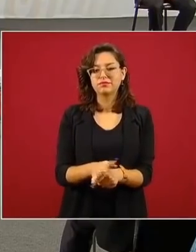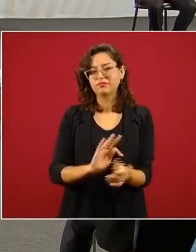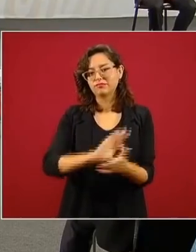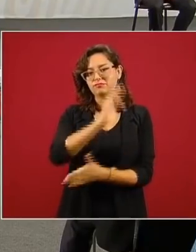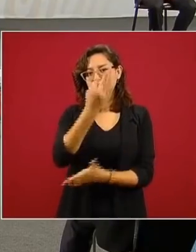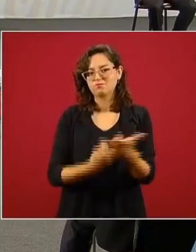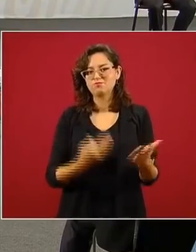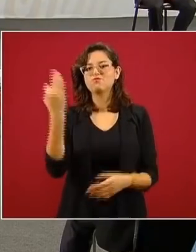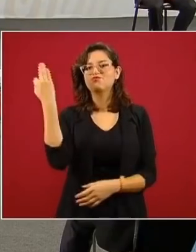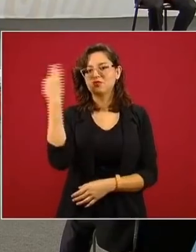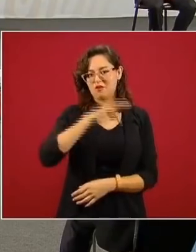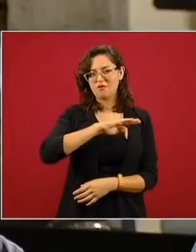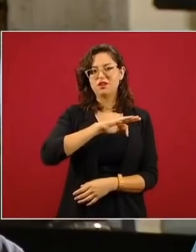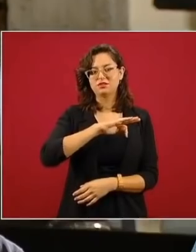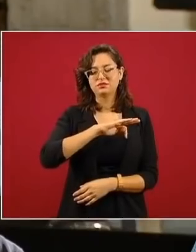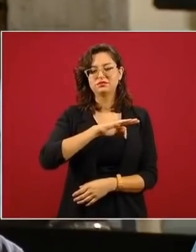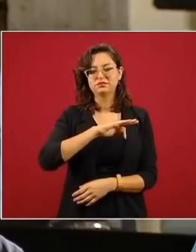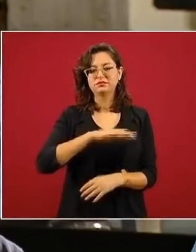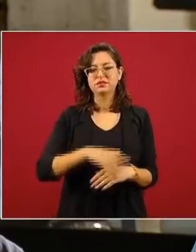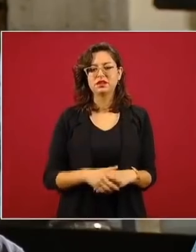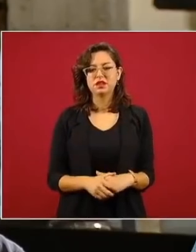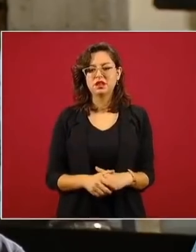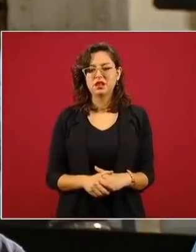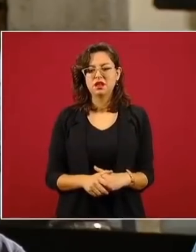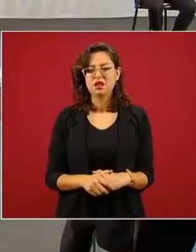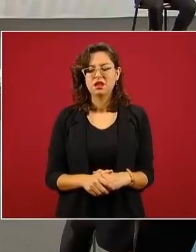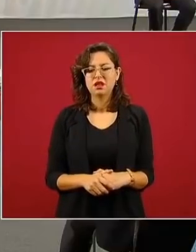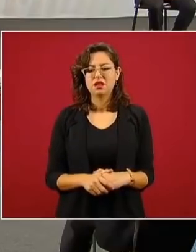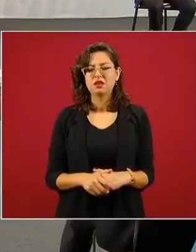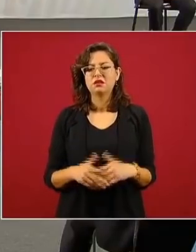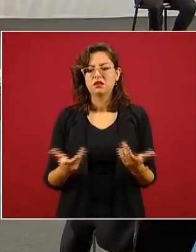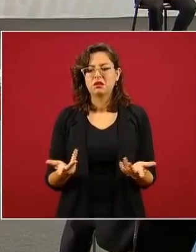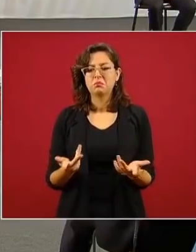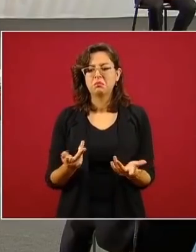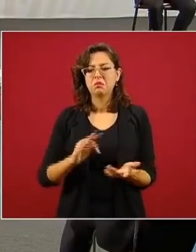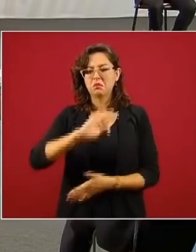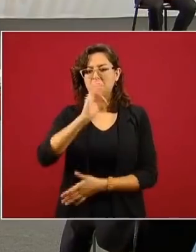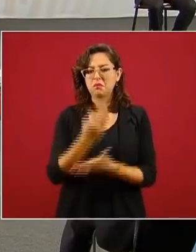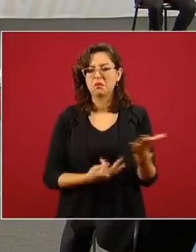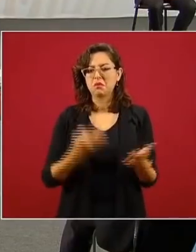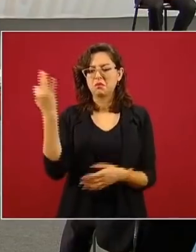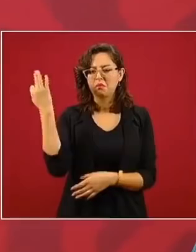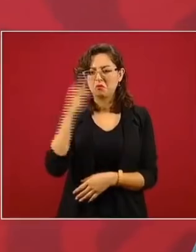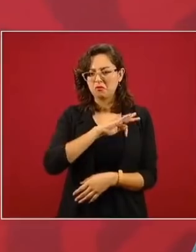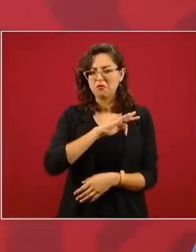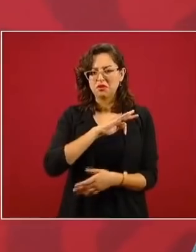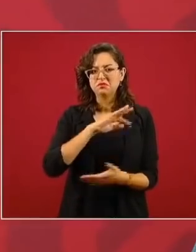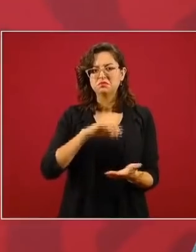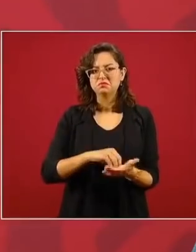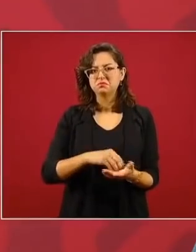facturas, para expedir facturas apócrifas y mediante